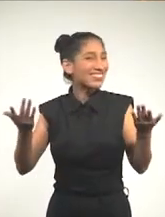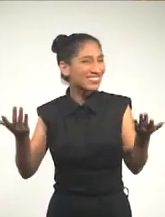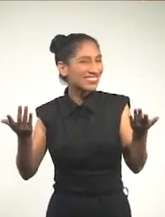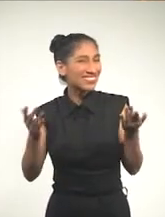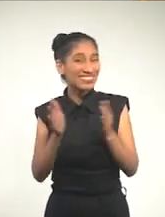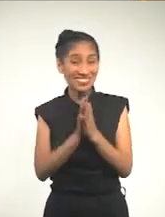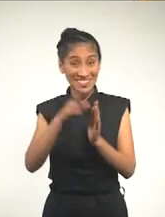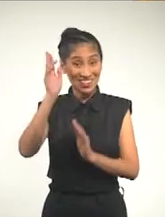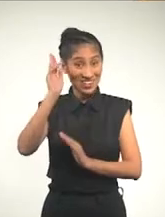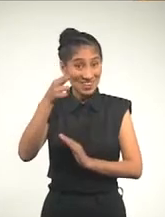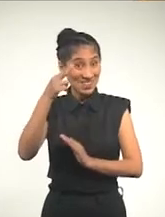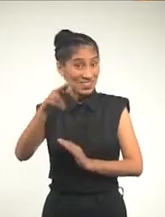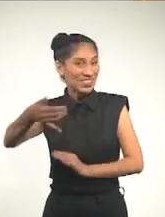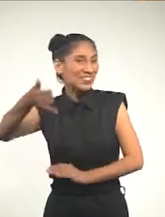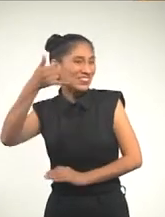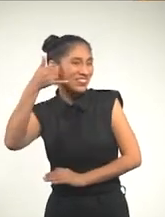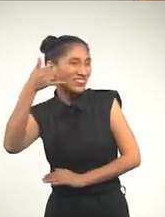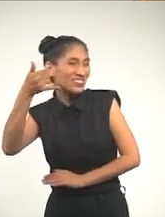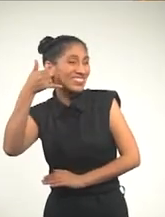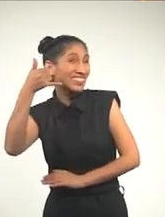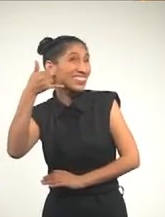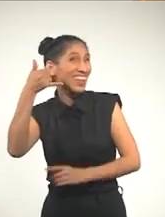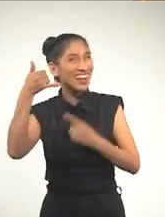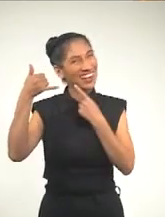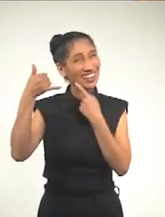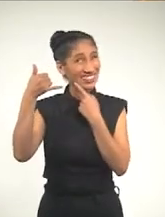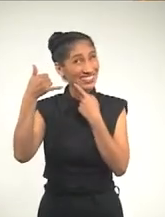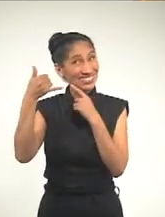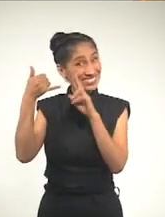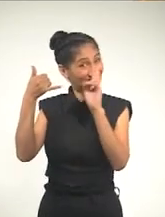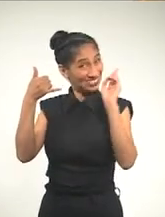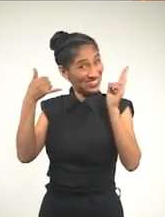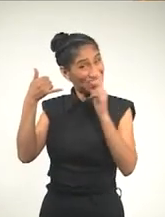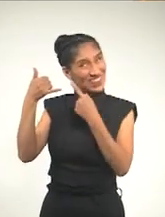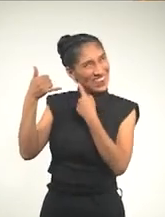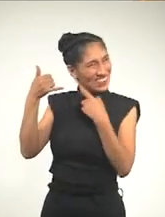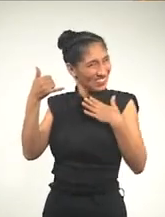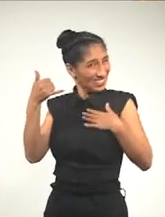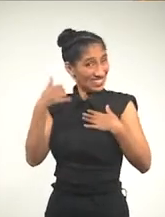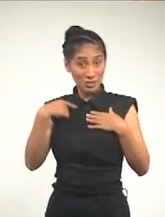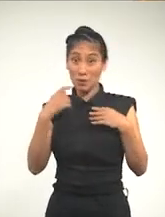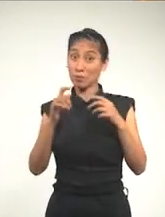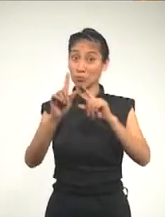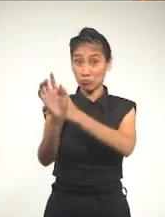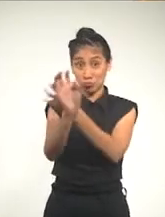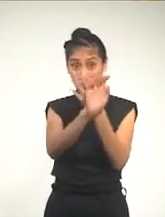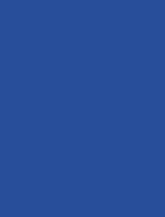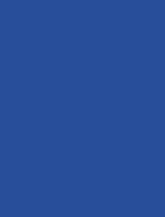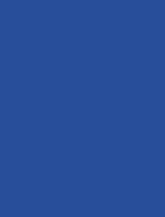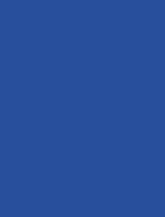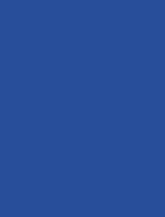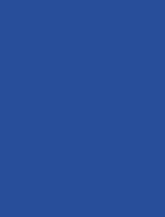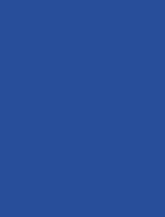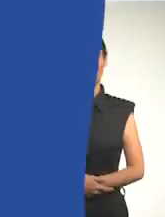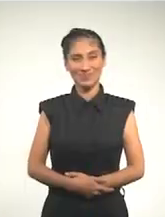contento cuando la profesora me llama del celular y hago tareas por el